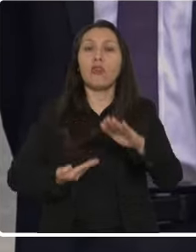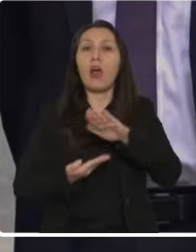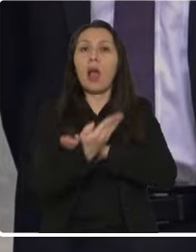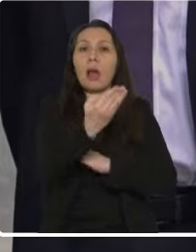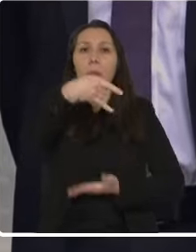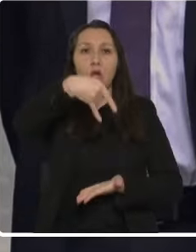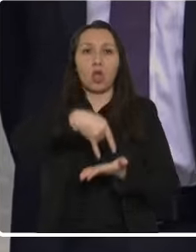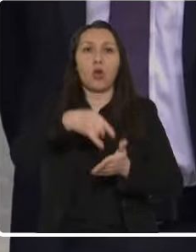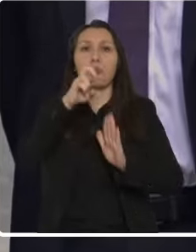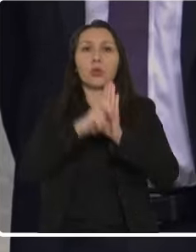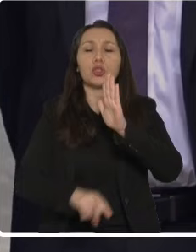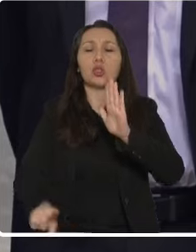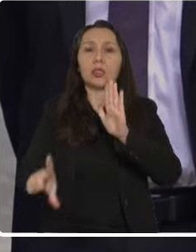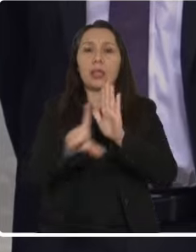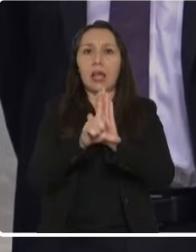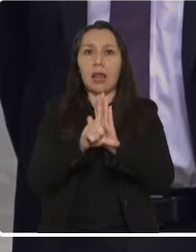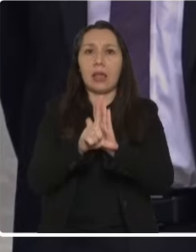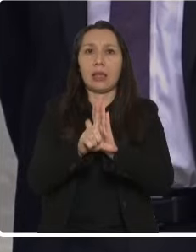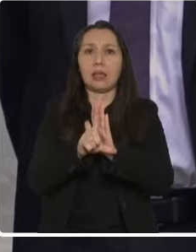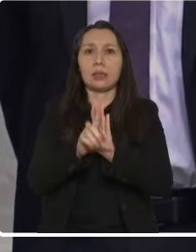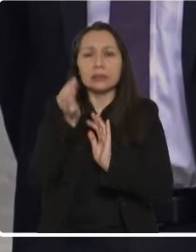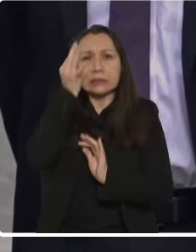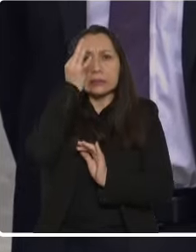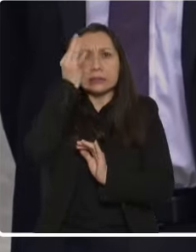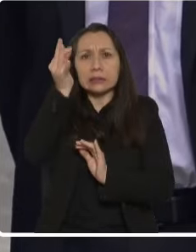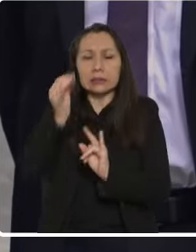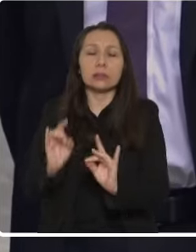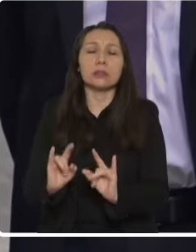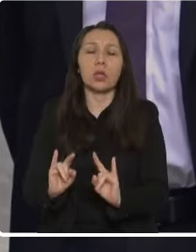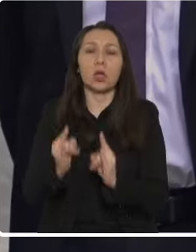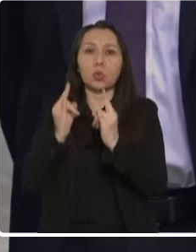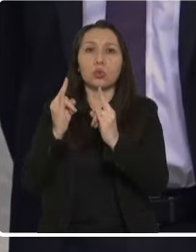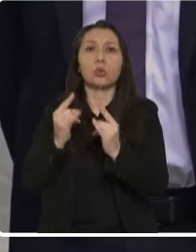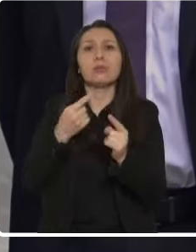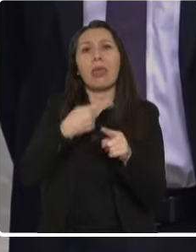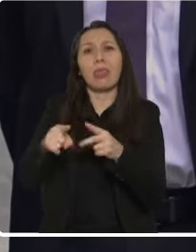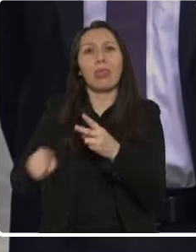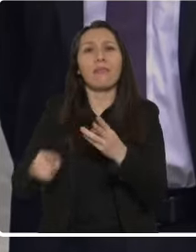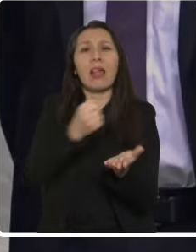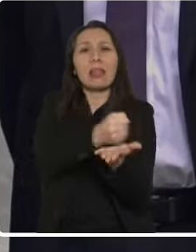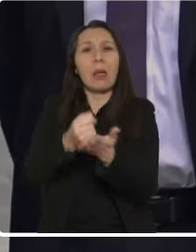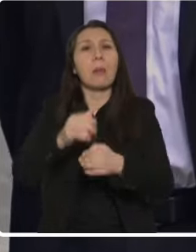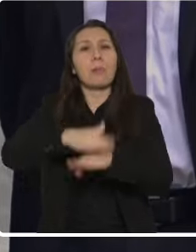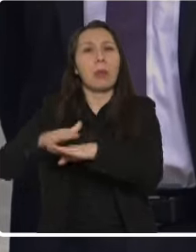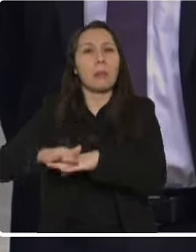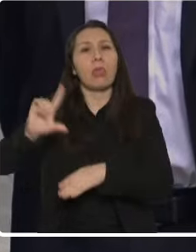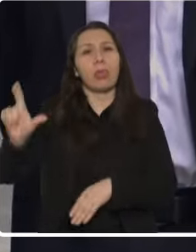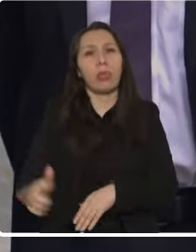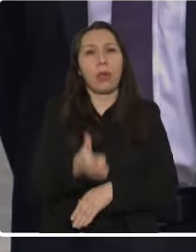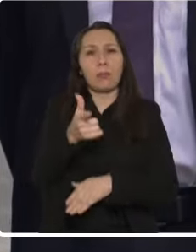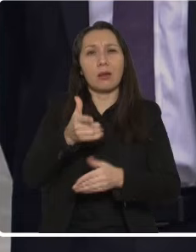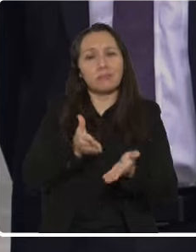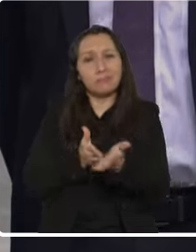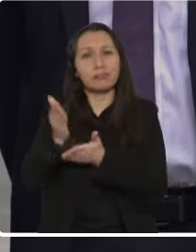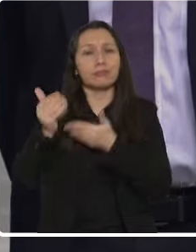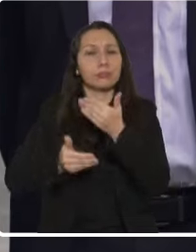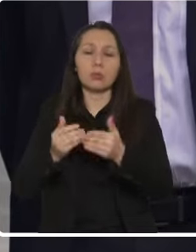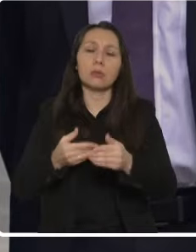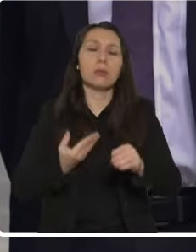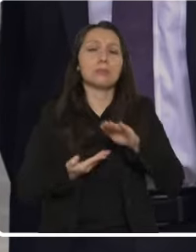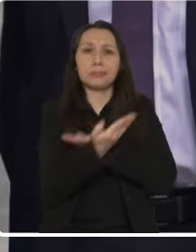al Congreso un proyecto de ley para exceptuar esta construcción de varios trámites y permisos que usualmente demoran la ejecución de estos